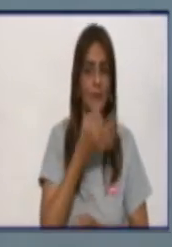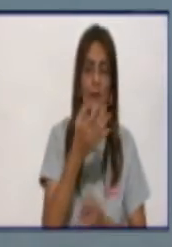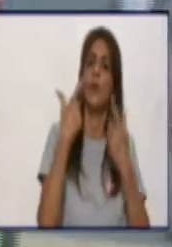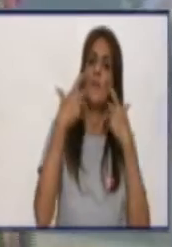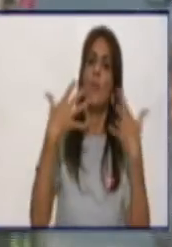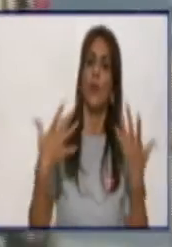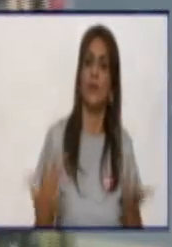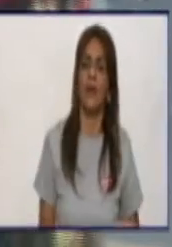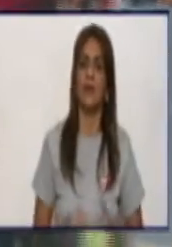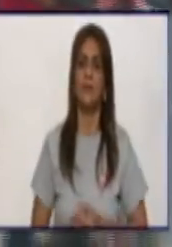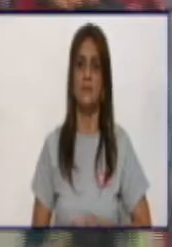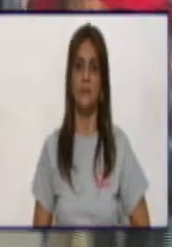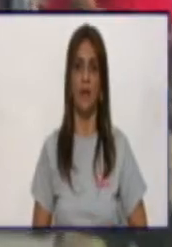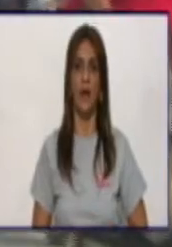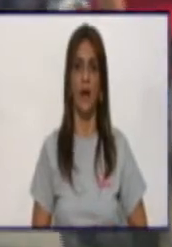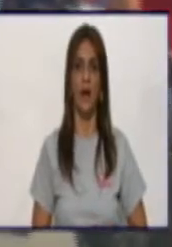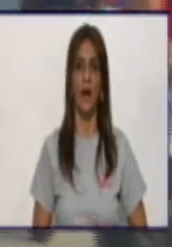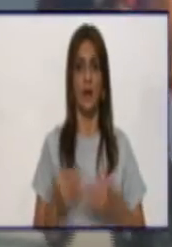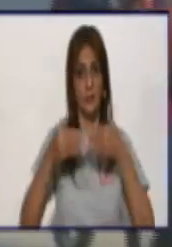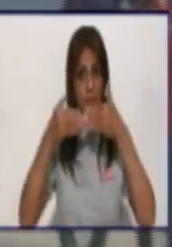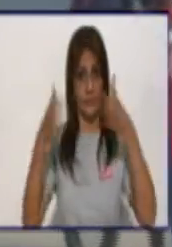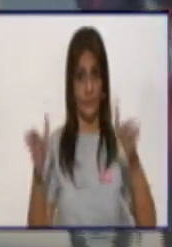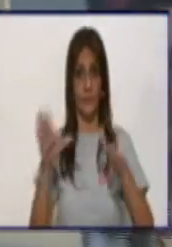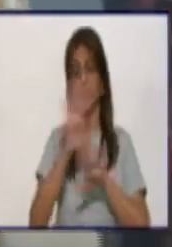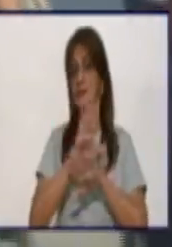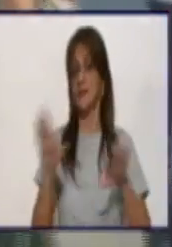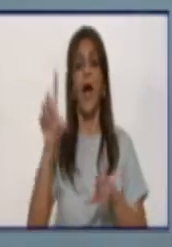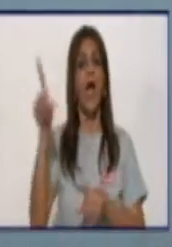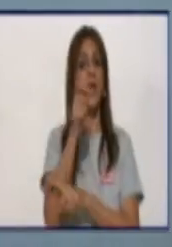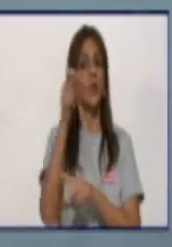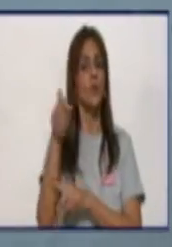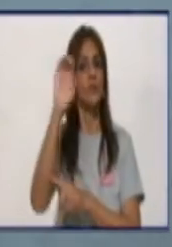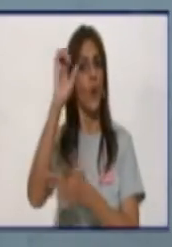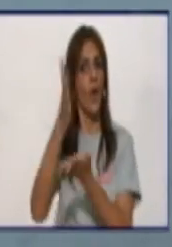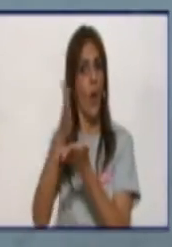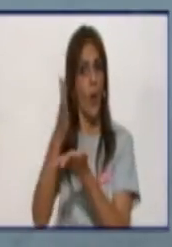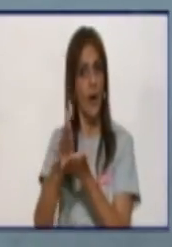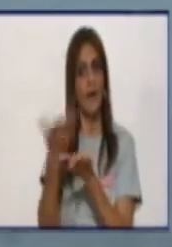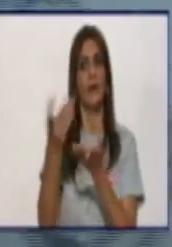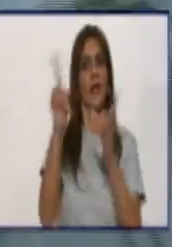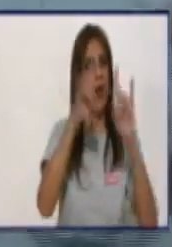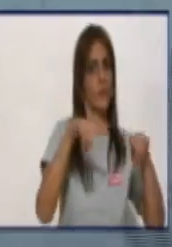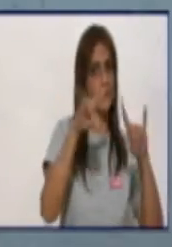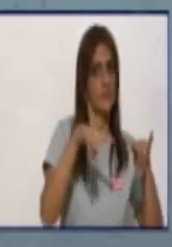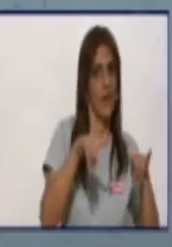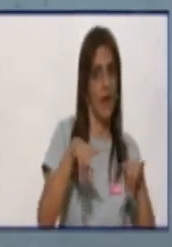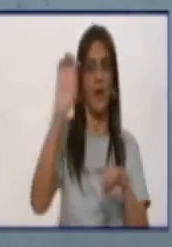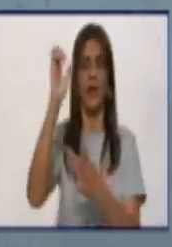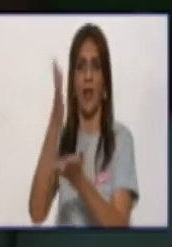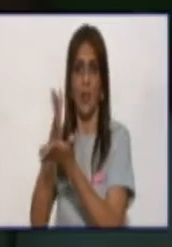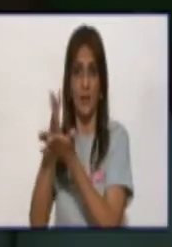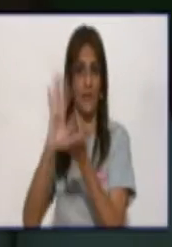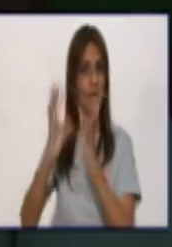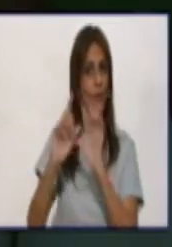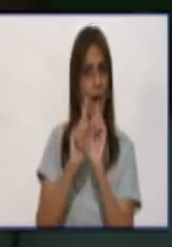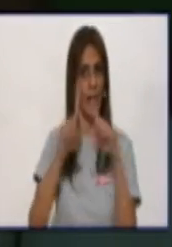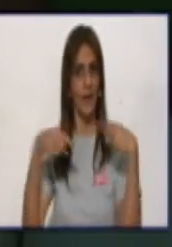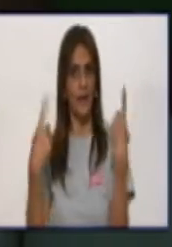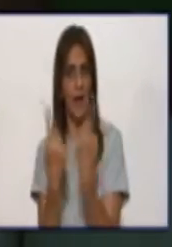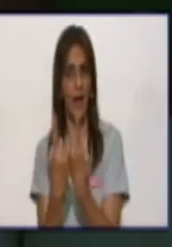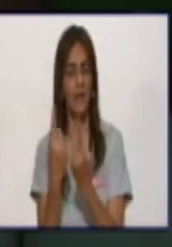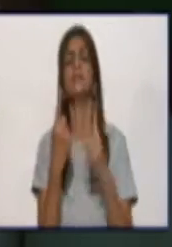nosotros la apertura del curso escolar en las universidades y en la educación general también y algunos organismos que